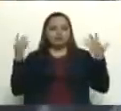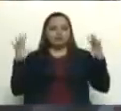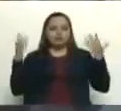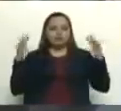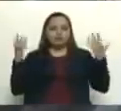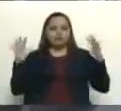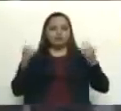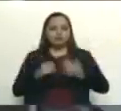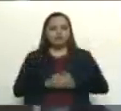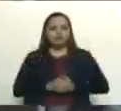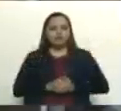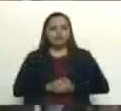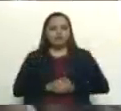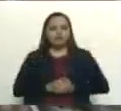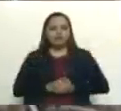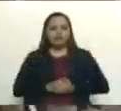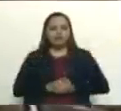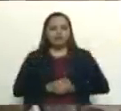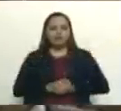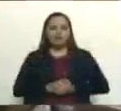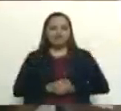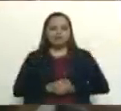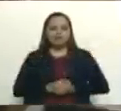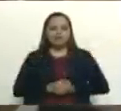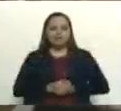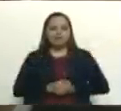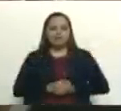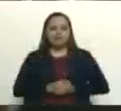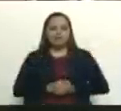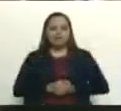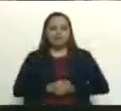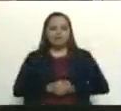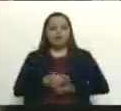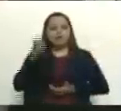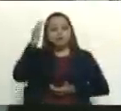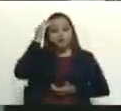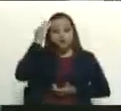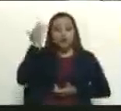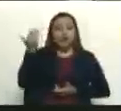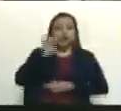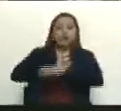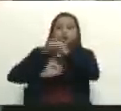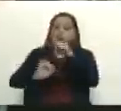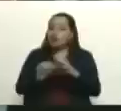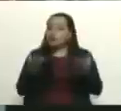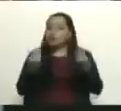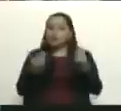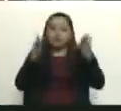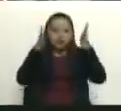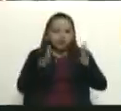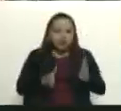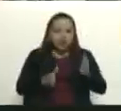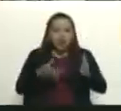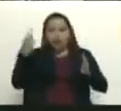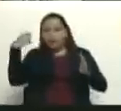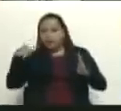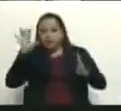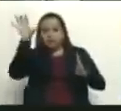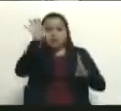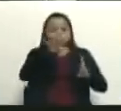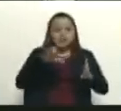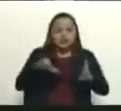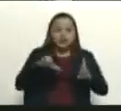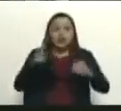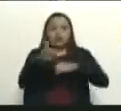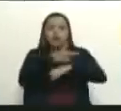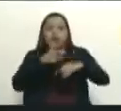Supo enfrentar con mucha dignidad a poderes extranjeros, a